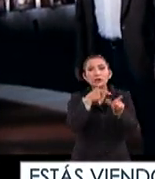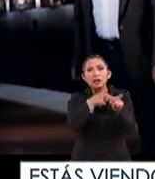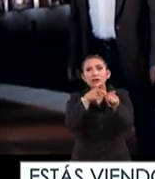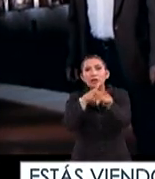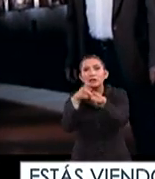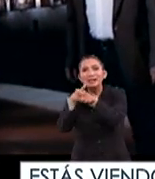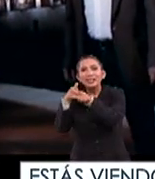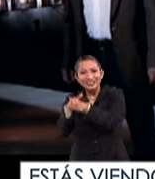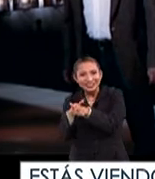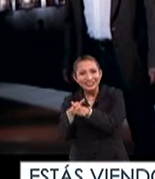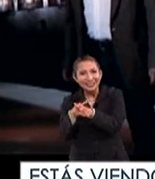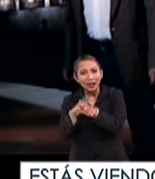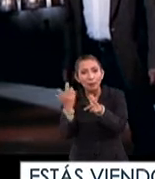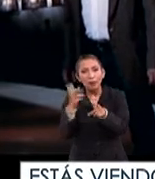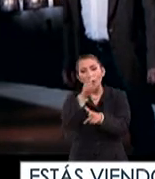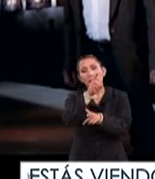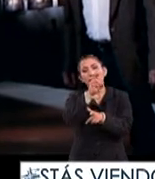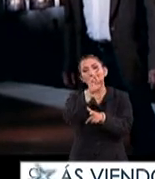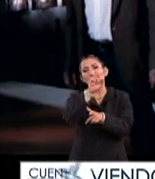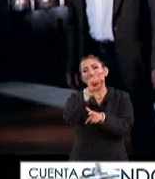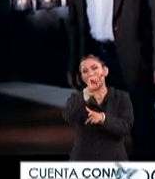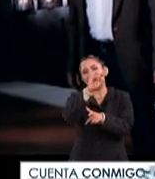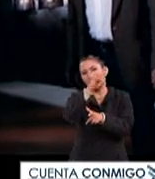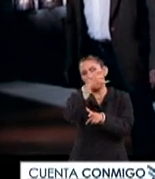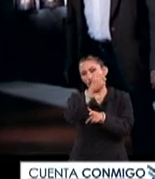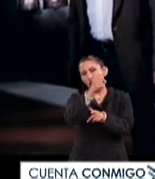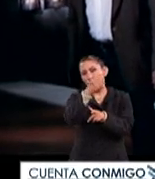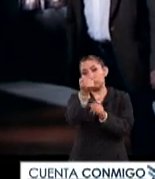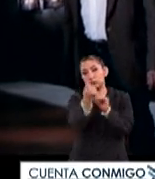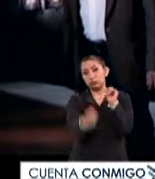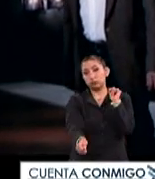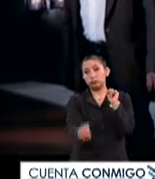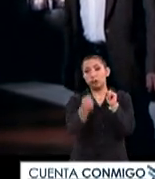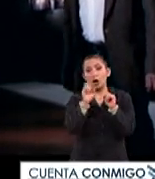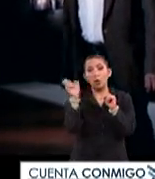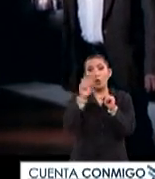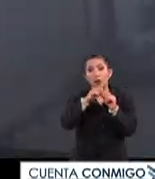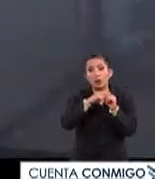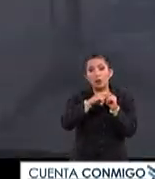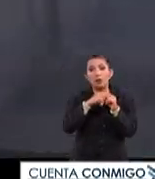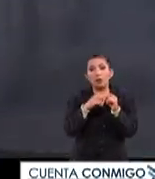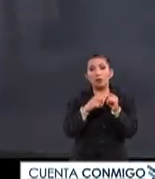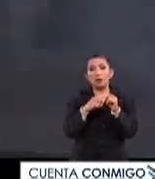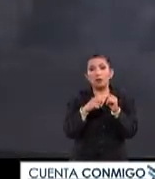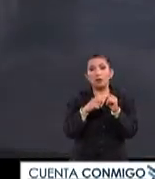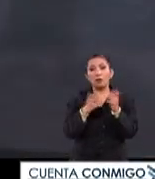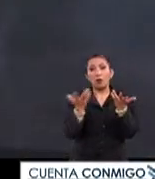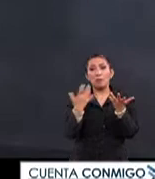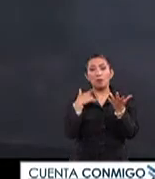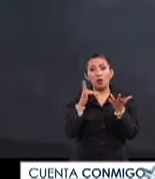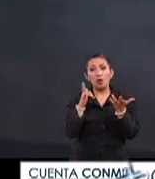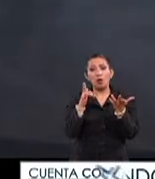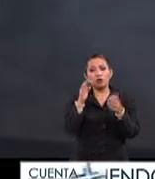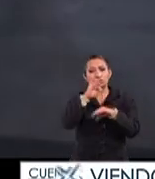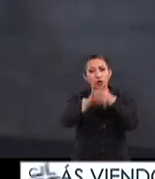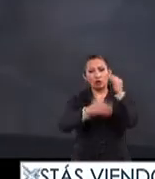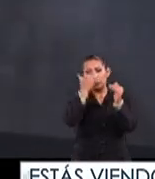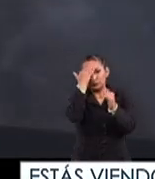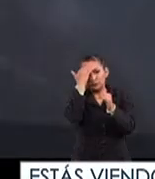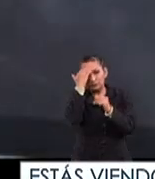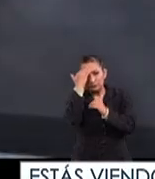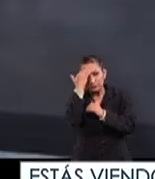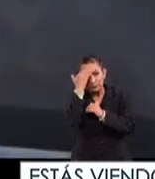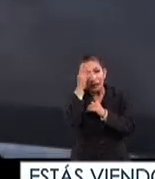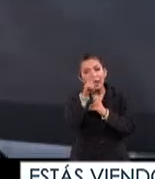por ejemplo con Vértigo, ¿no? Esta famosa caída, ¿no? Y este cartel que todos conocemos y